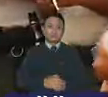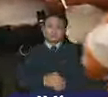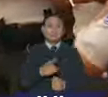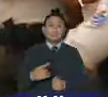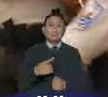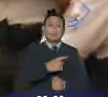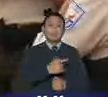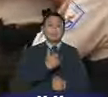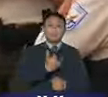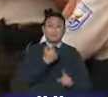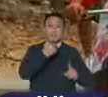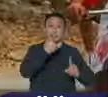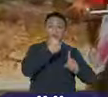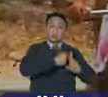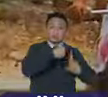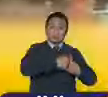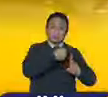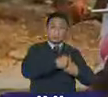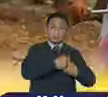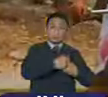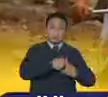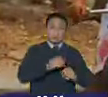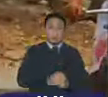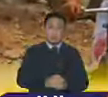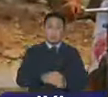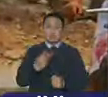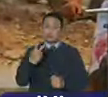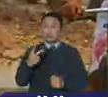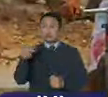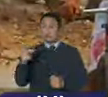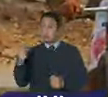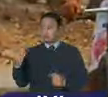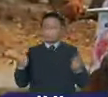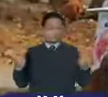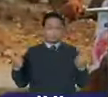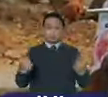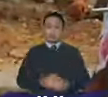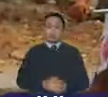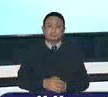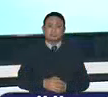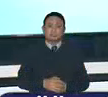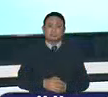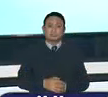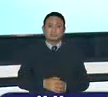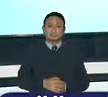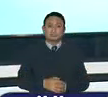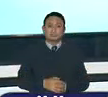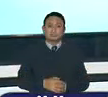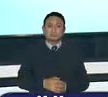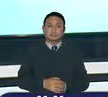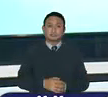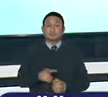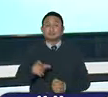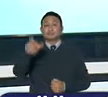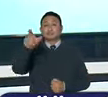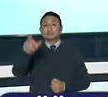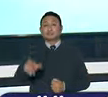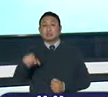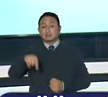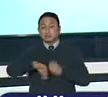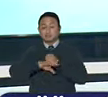deben librar es a dos bandas, informó Jorge Escobar. Un delincuente fue abatido por